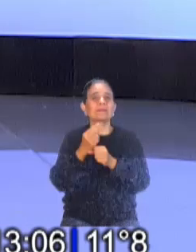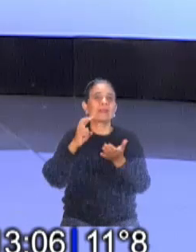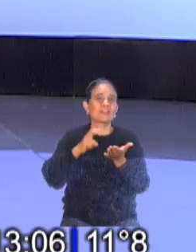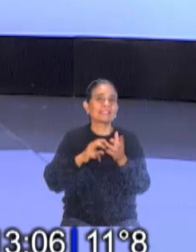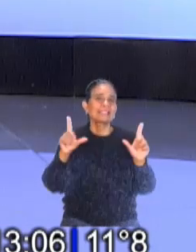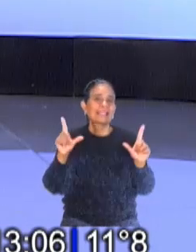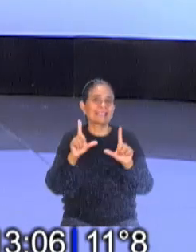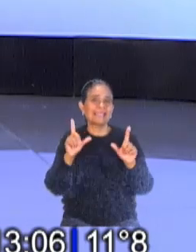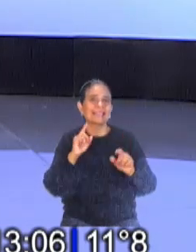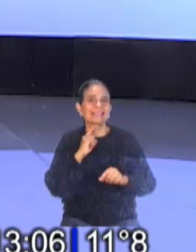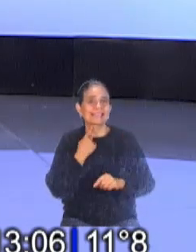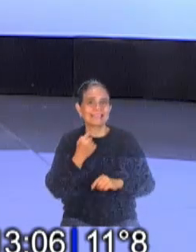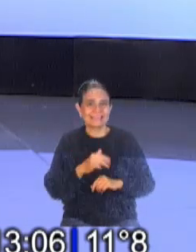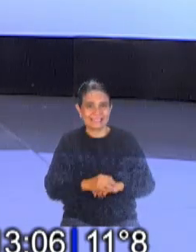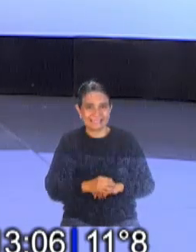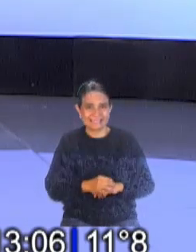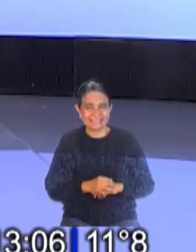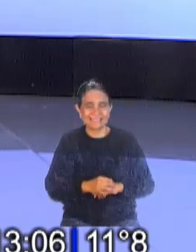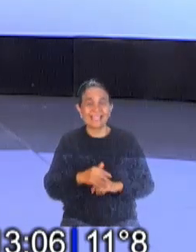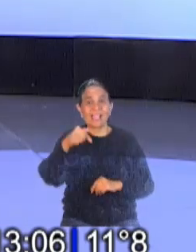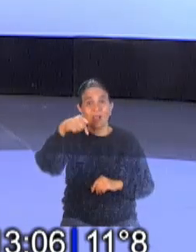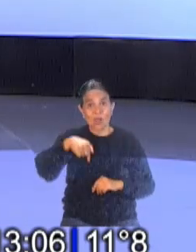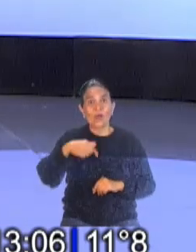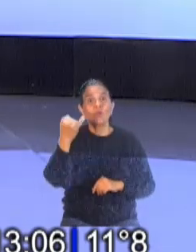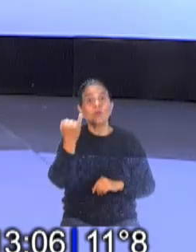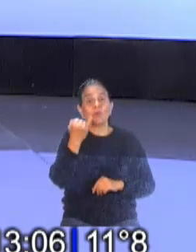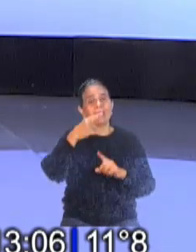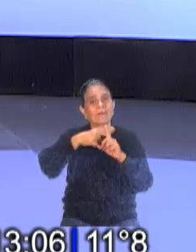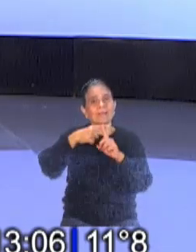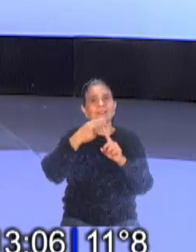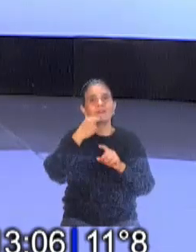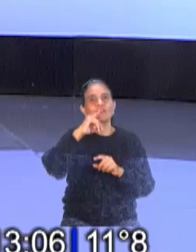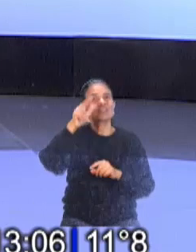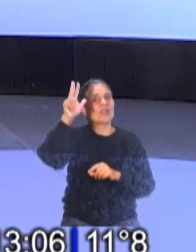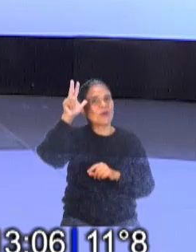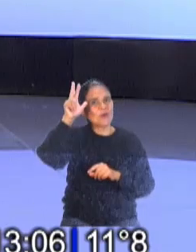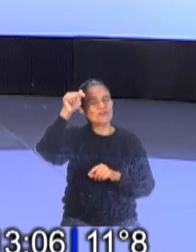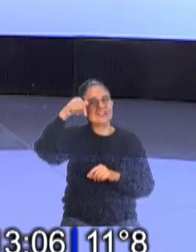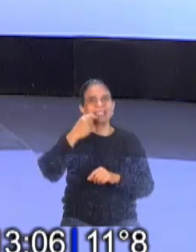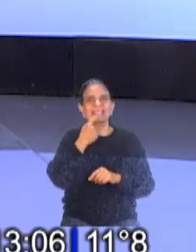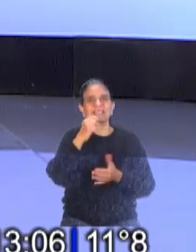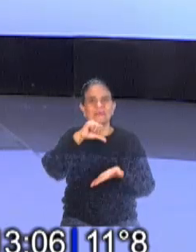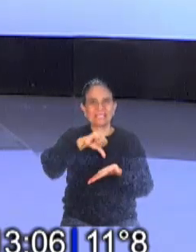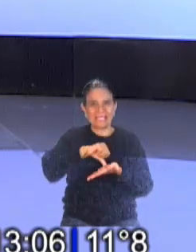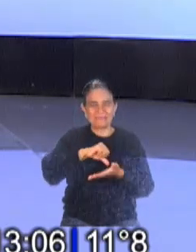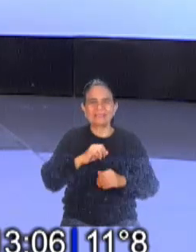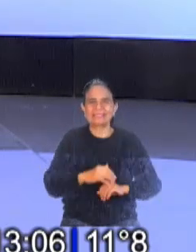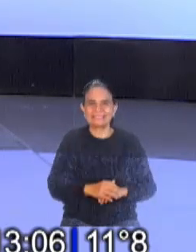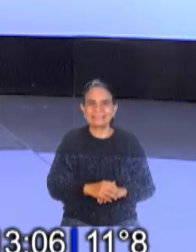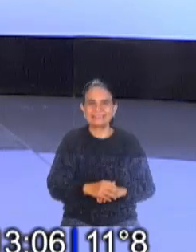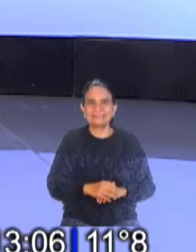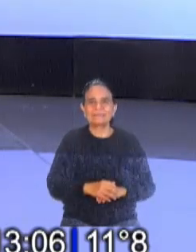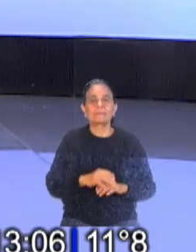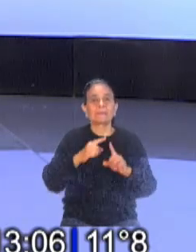edición de Noticias 13, día jueves, 11 grados 8 décimas. Tenemos la temperatura en la capital puntana.